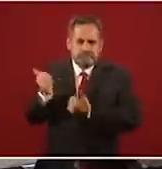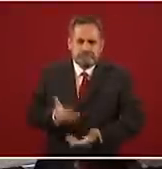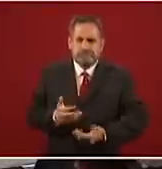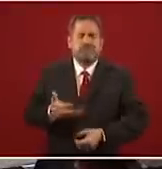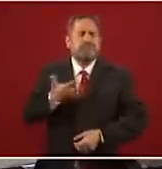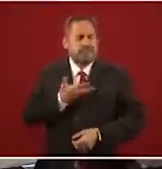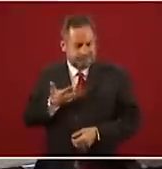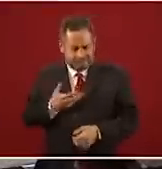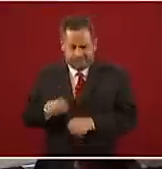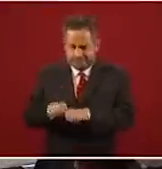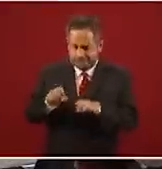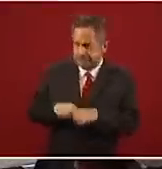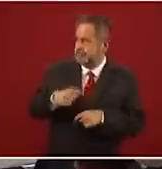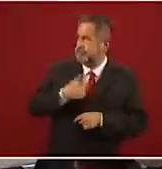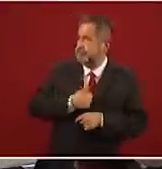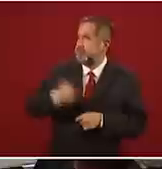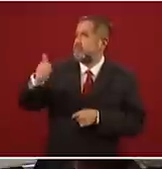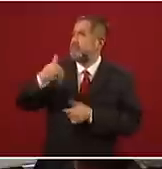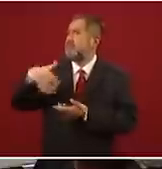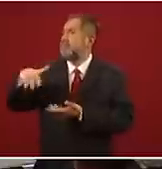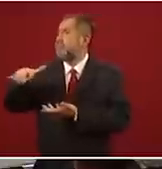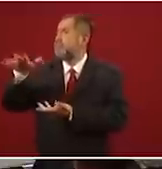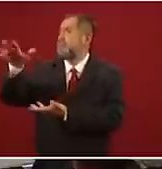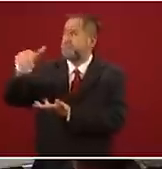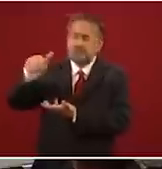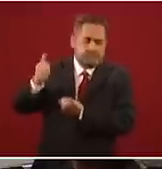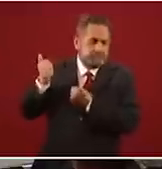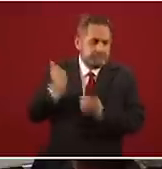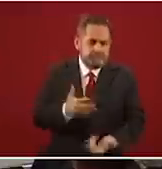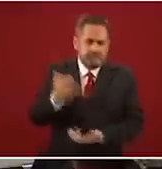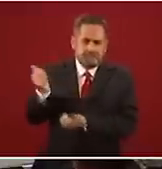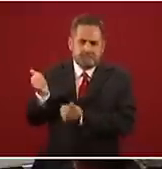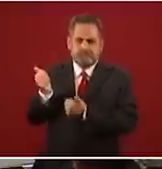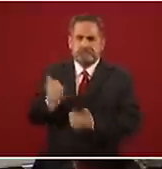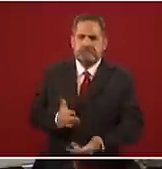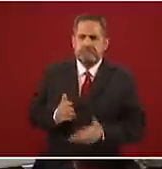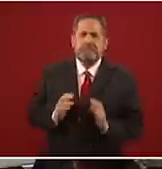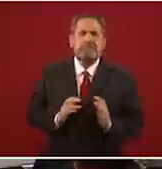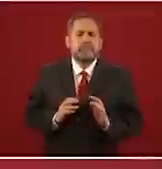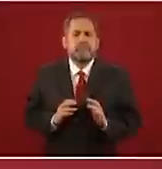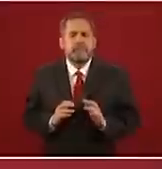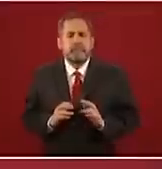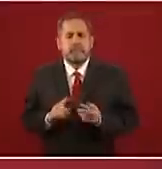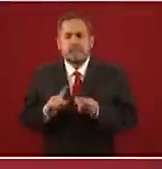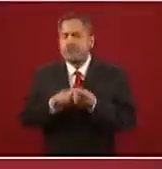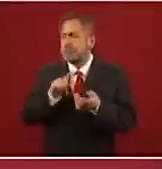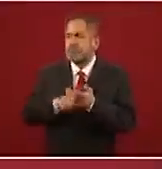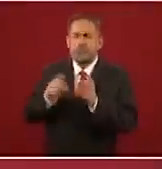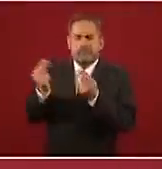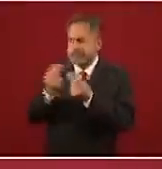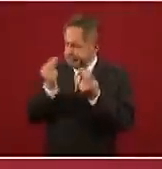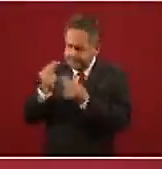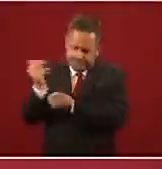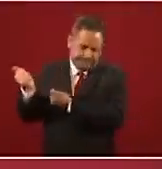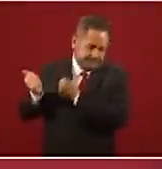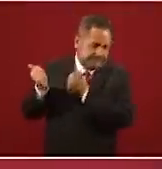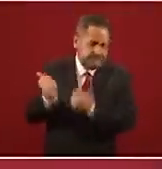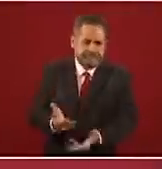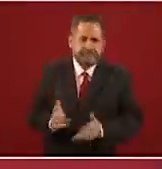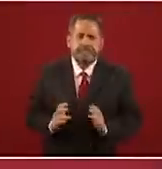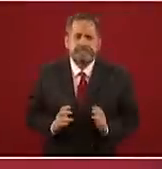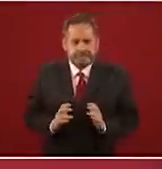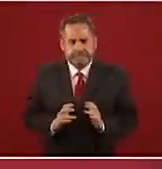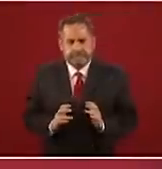equipos para ir a buscar medicamentos donde se necesite.